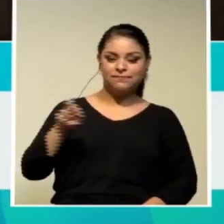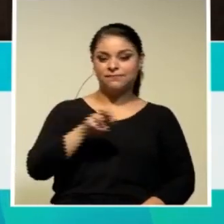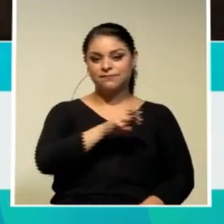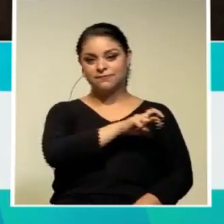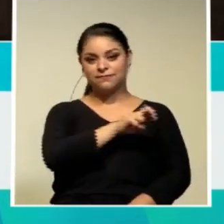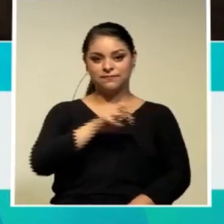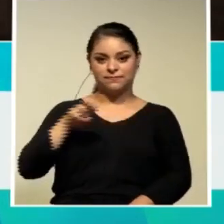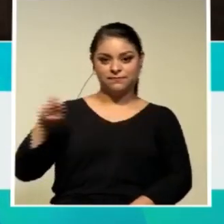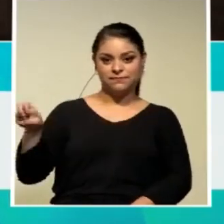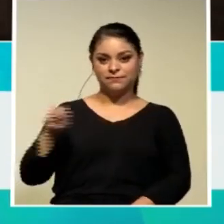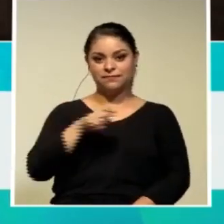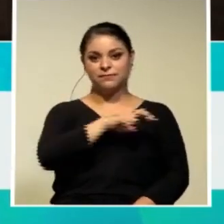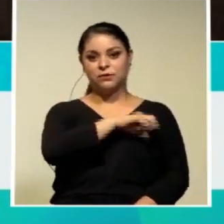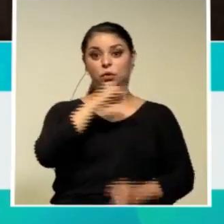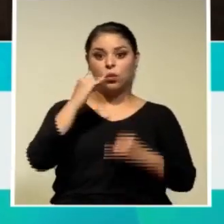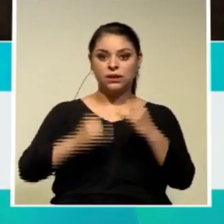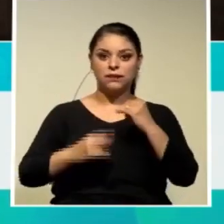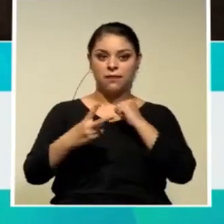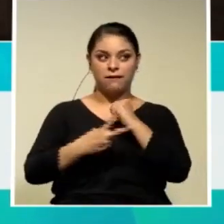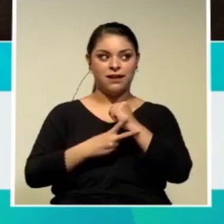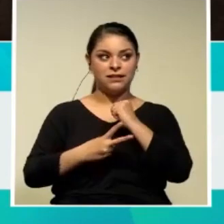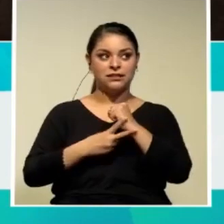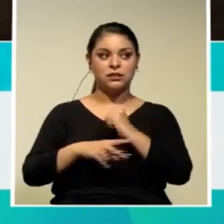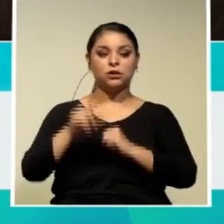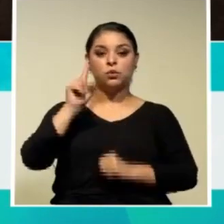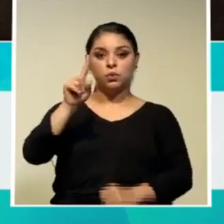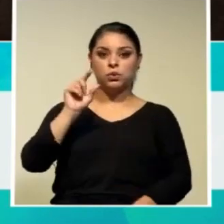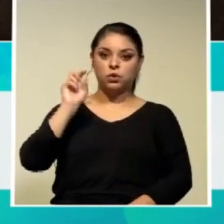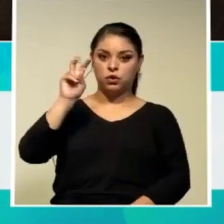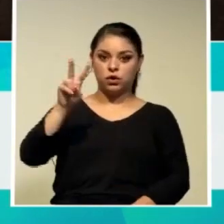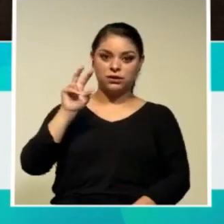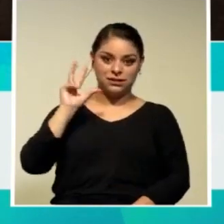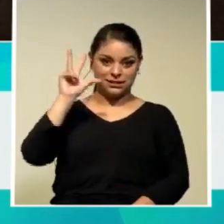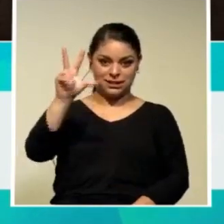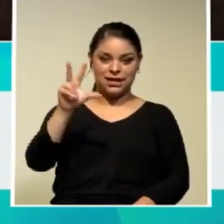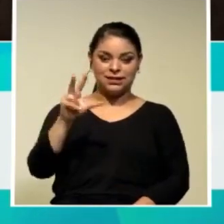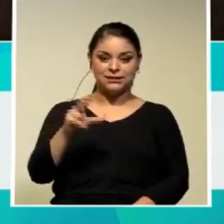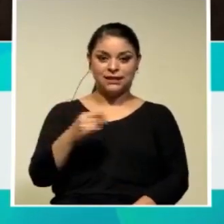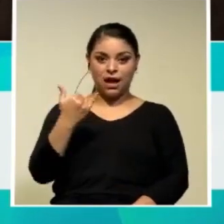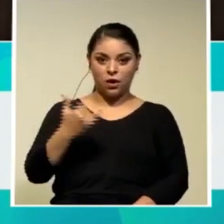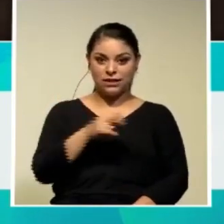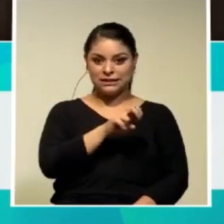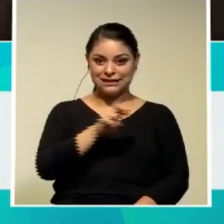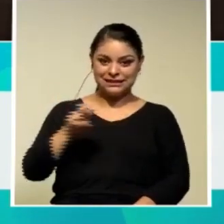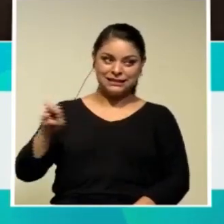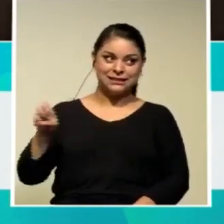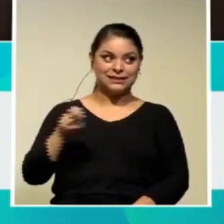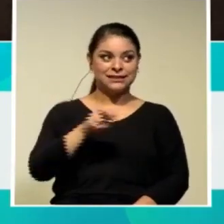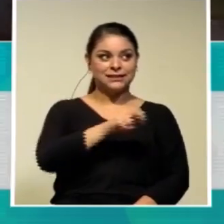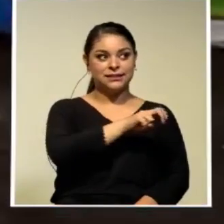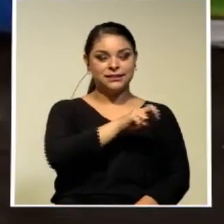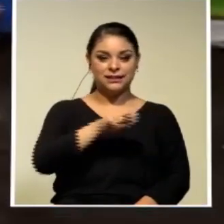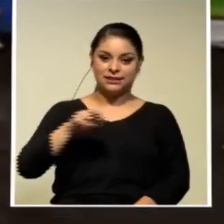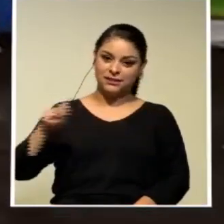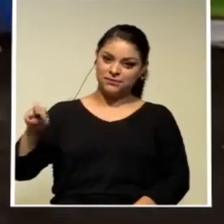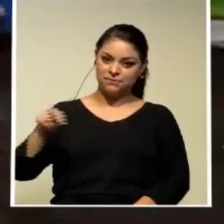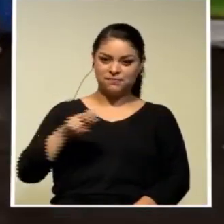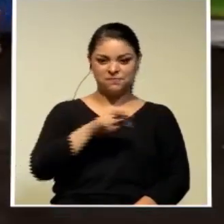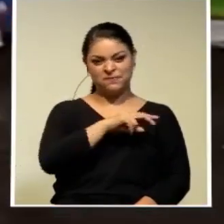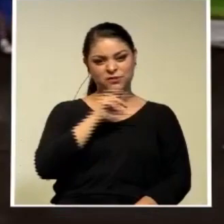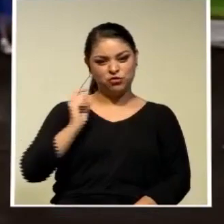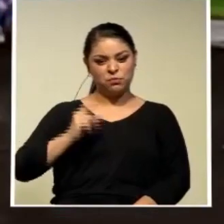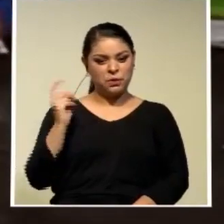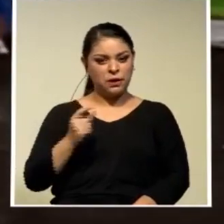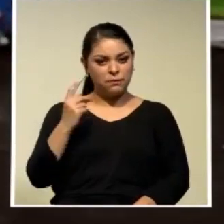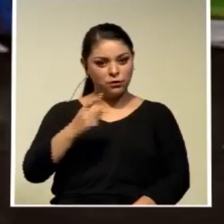¡La última ya. vez, profe Gabriel! ¡Uno, dos, tres! Una, ¡dos, tres! ¡Vamos, skipping! Ay. ¡Más rápido! Skipping. ¡Más rápido! ¡Sí, puede! ¡Más